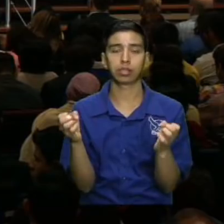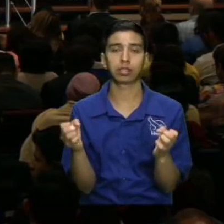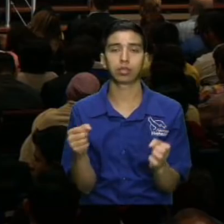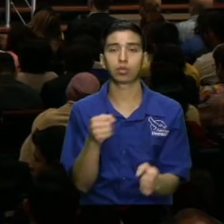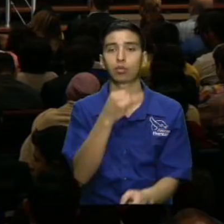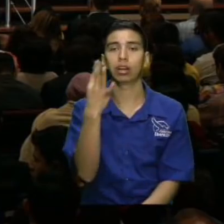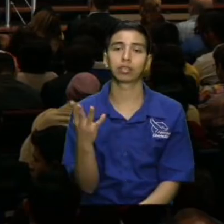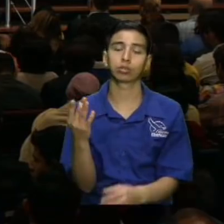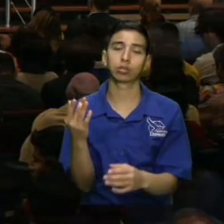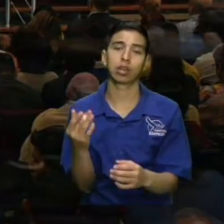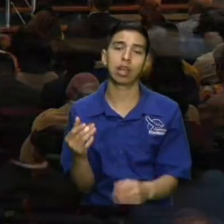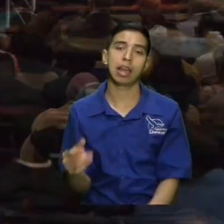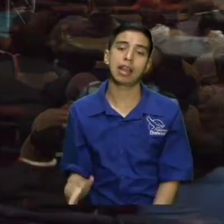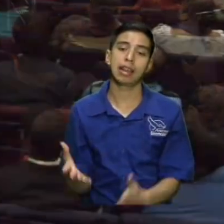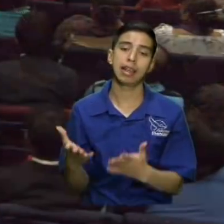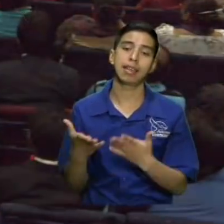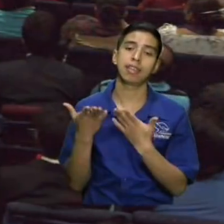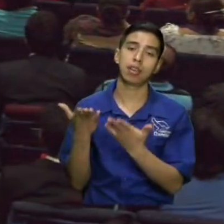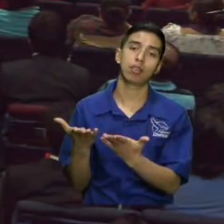¿cuánto le dieron a los hermanos?